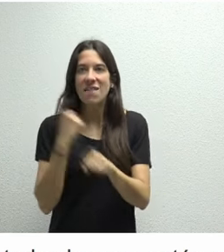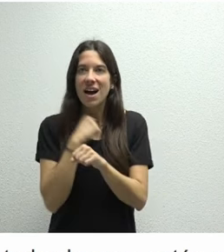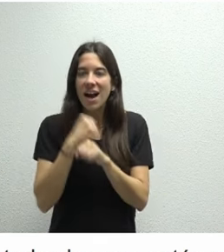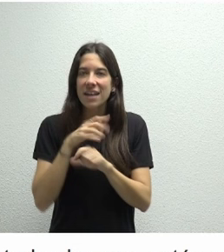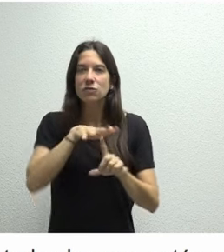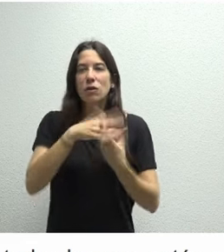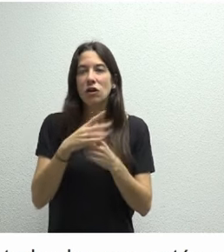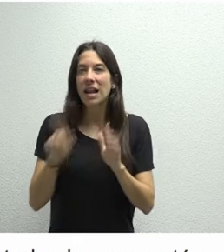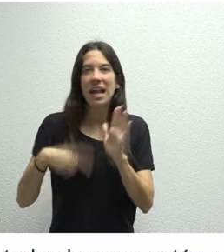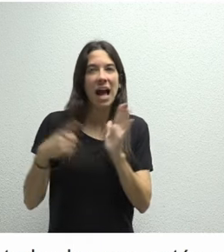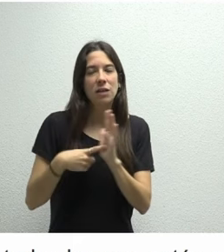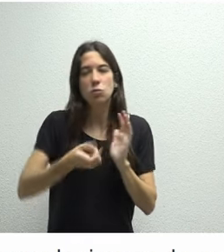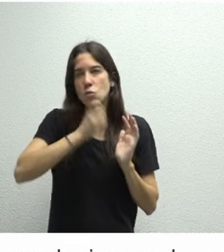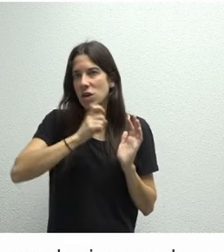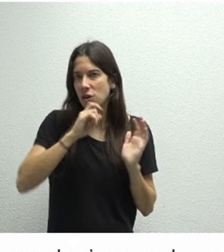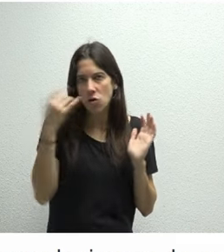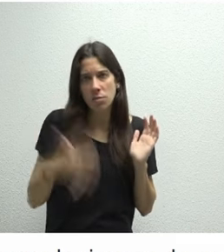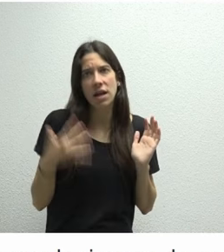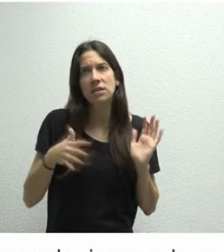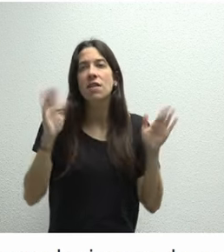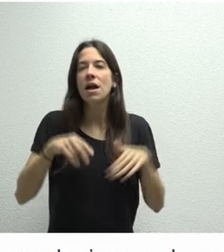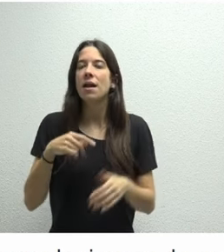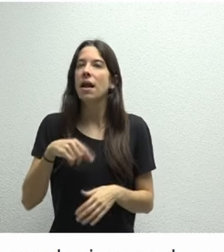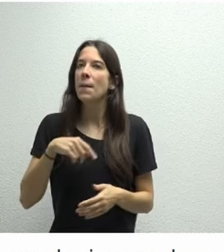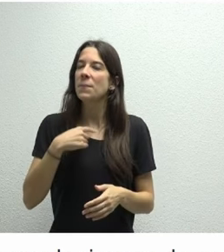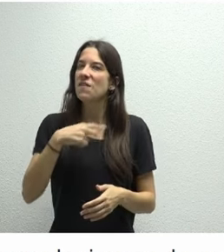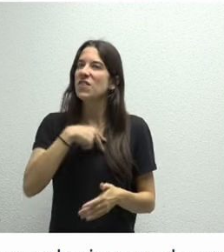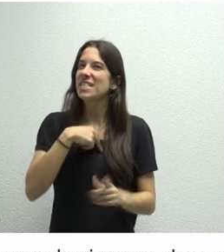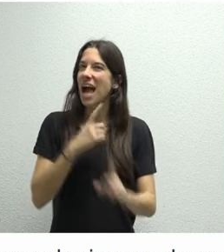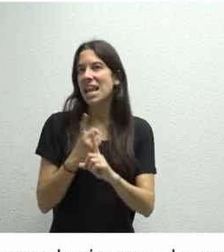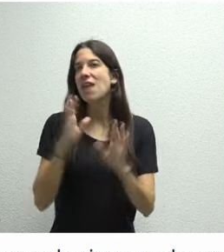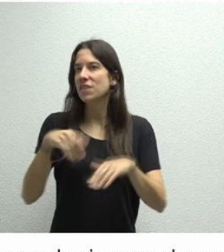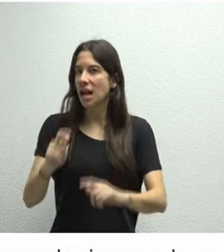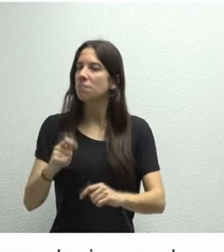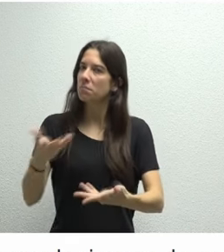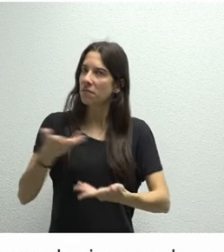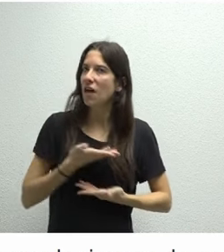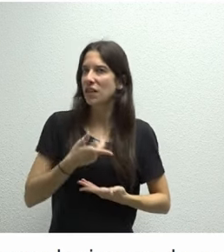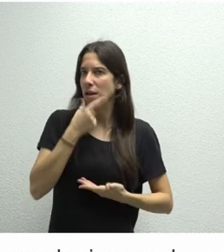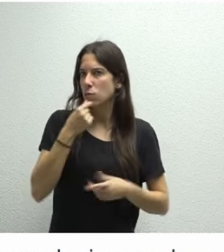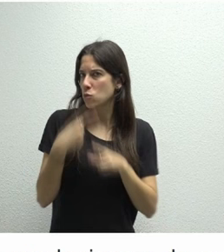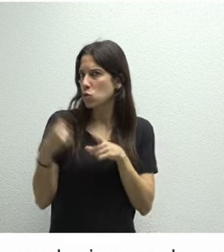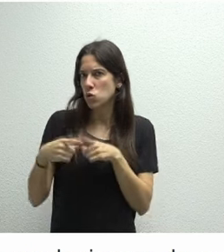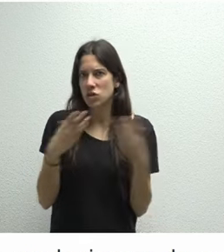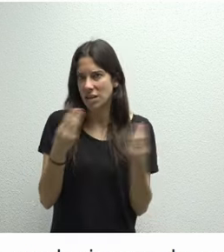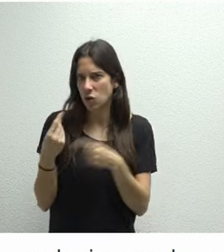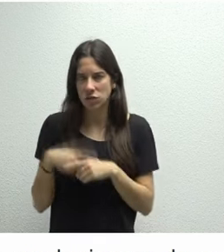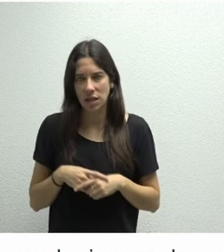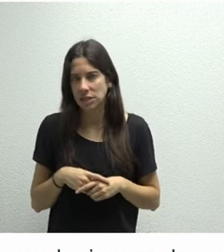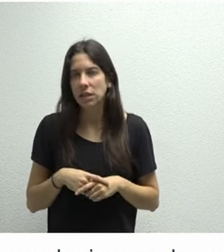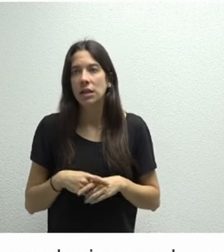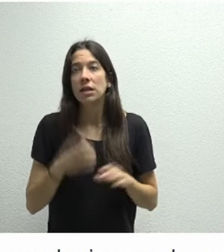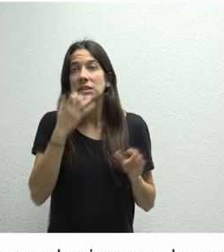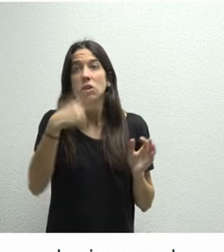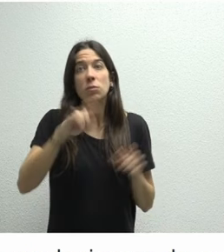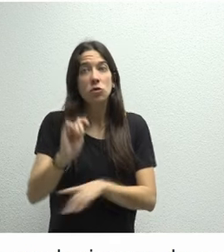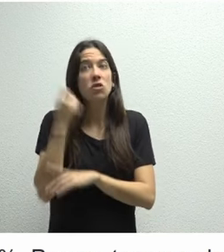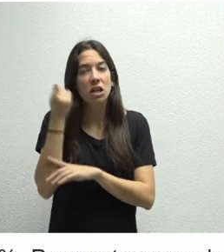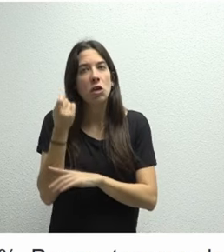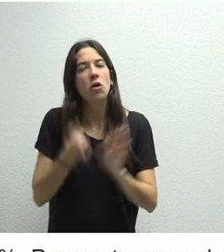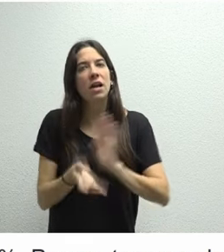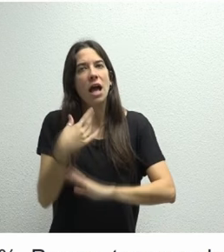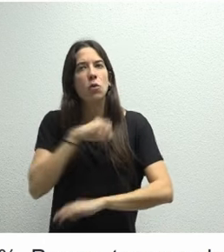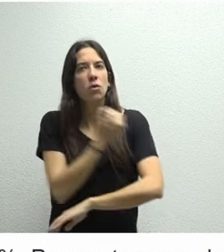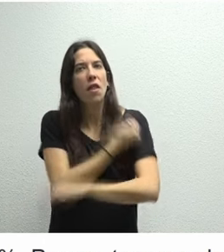legales muy complejas y la presencia de fiscalía nos facilita muchas cosas Si eh hemos conseguido hacer un censo